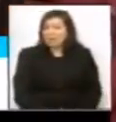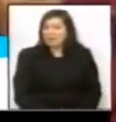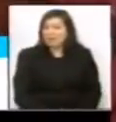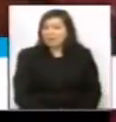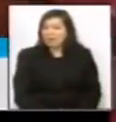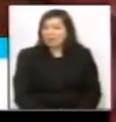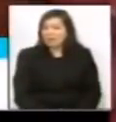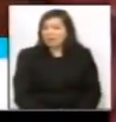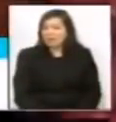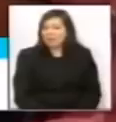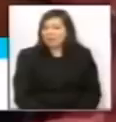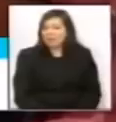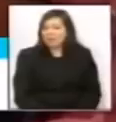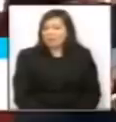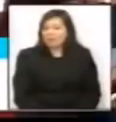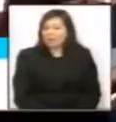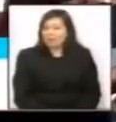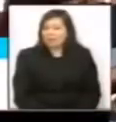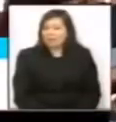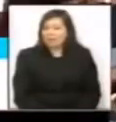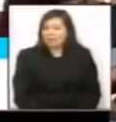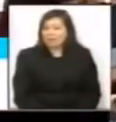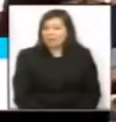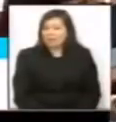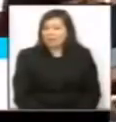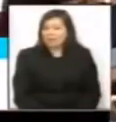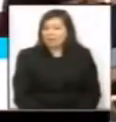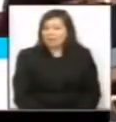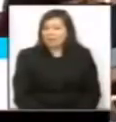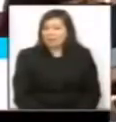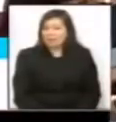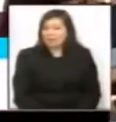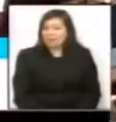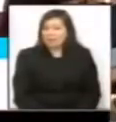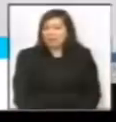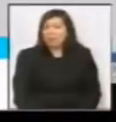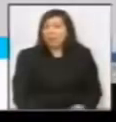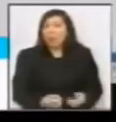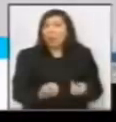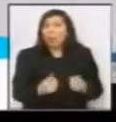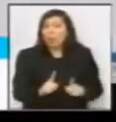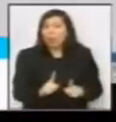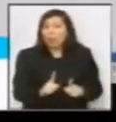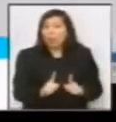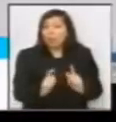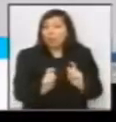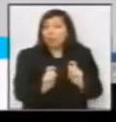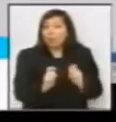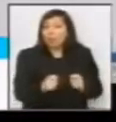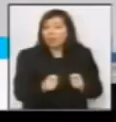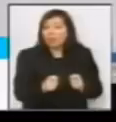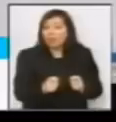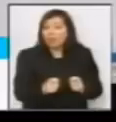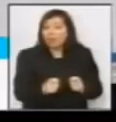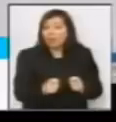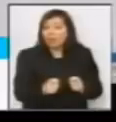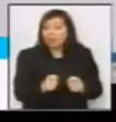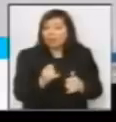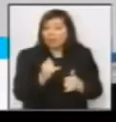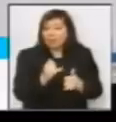Allá. Ante el partido y surte efecto. Señor. Dice acá, surte efecto. Ya. Léeme, Vladimir, que no leo. Congresita,